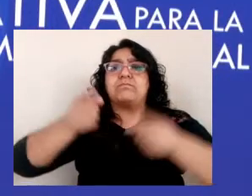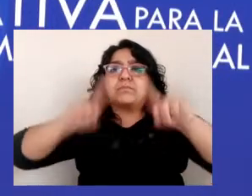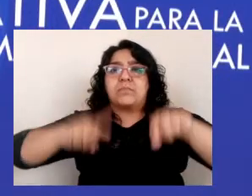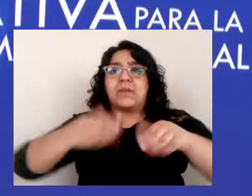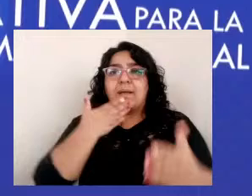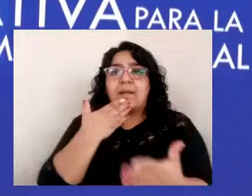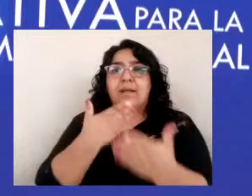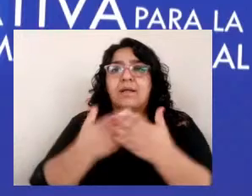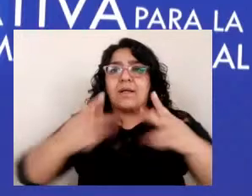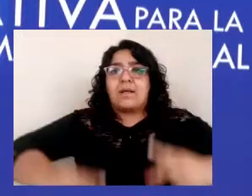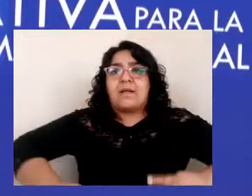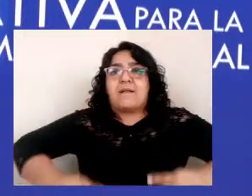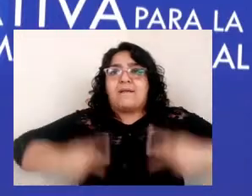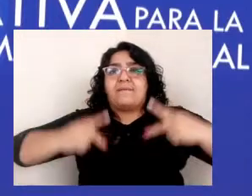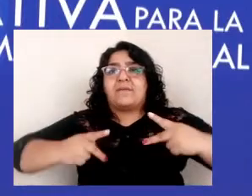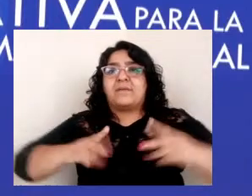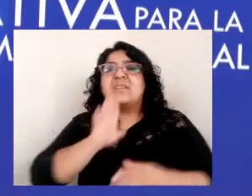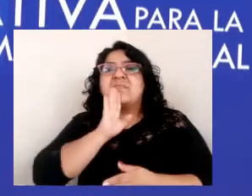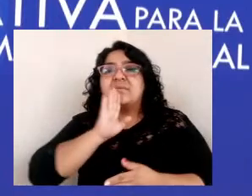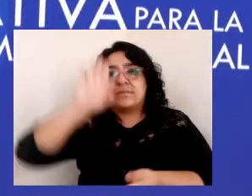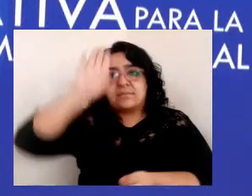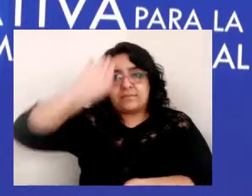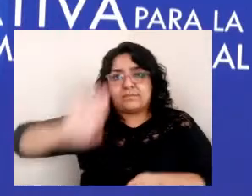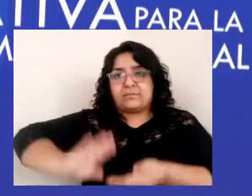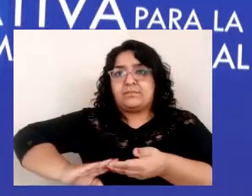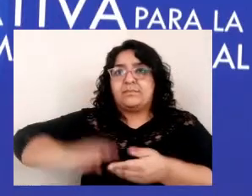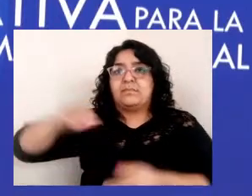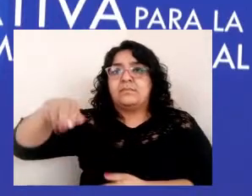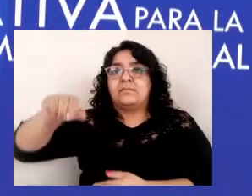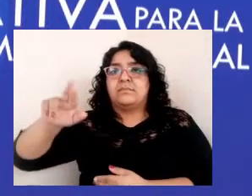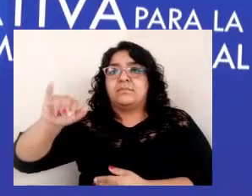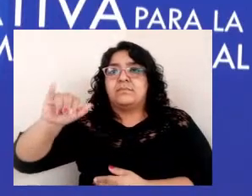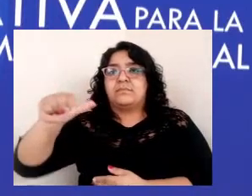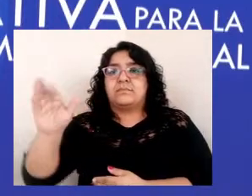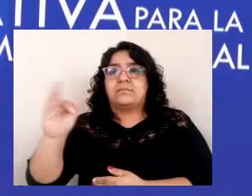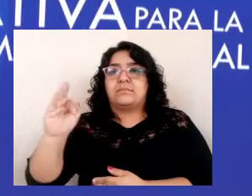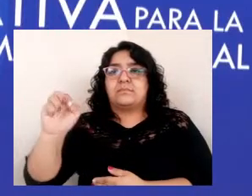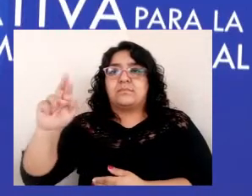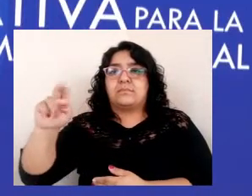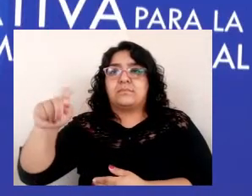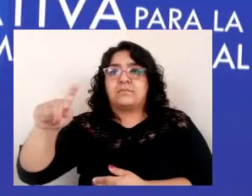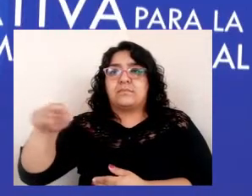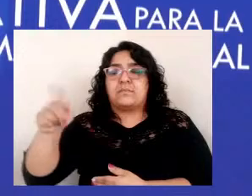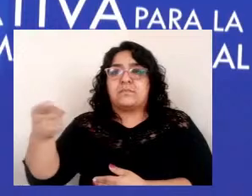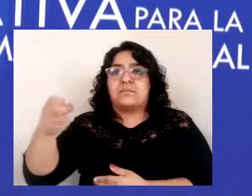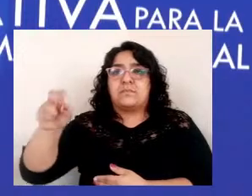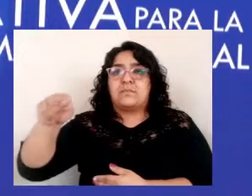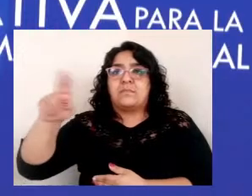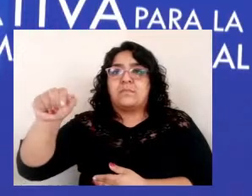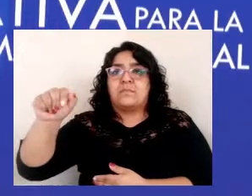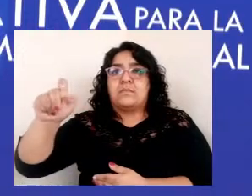hermana María Teresa González Silva, rectora de la Universidad